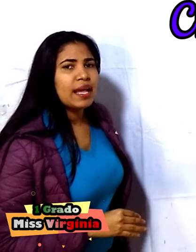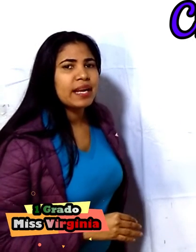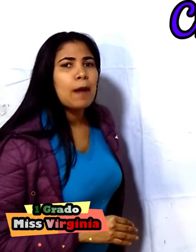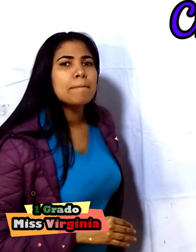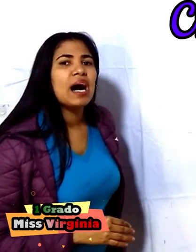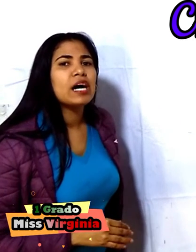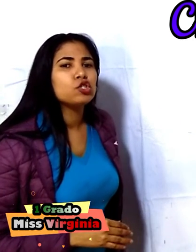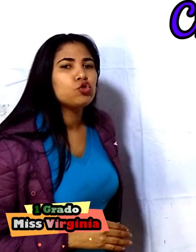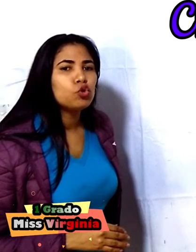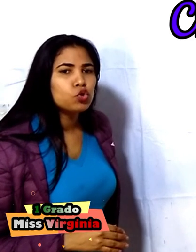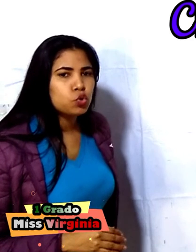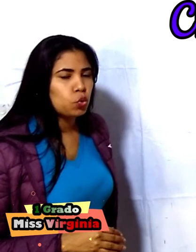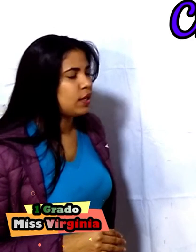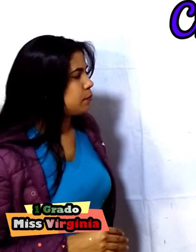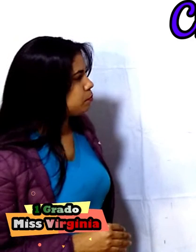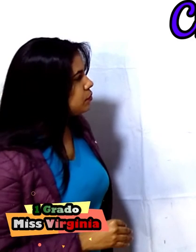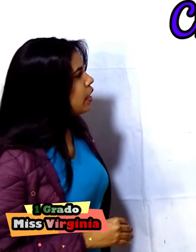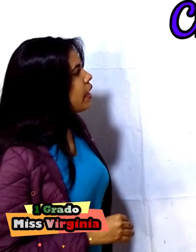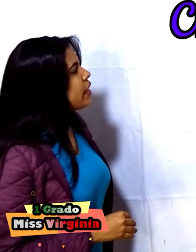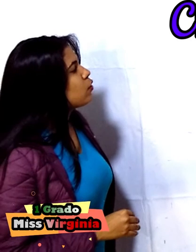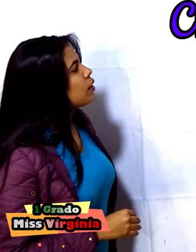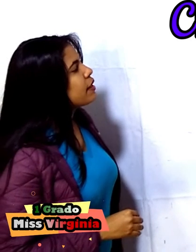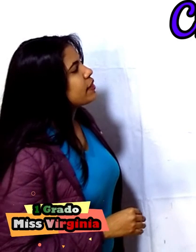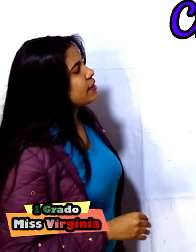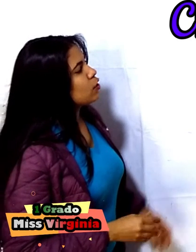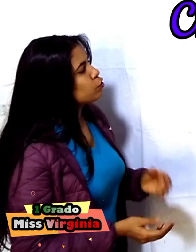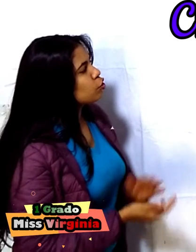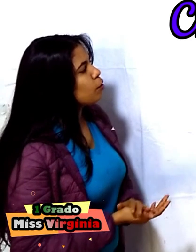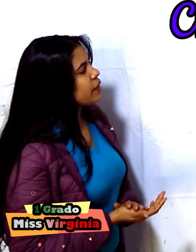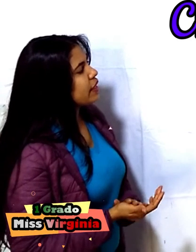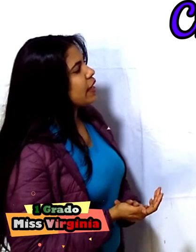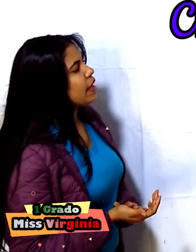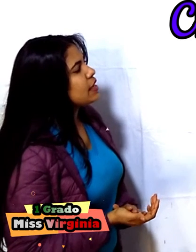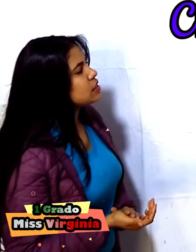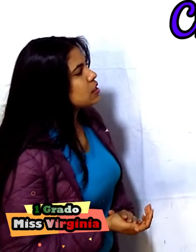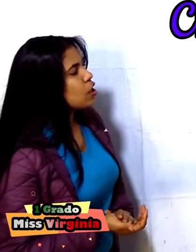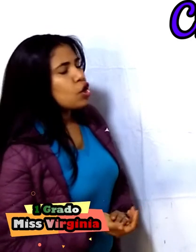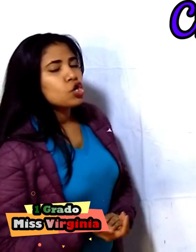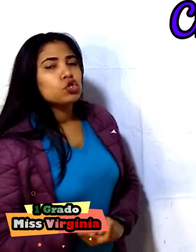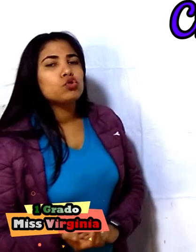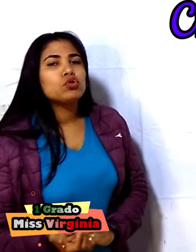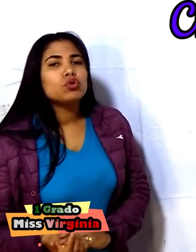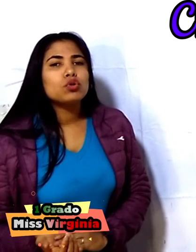primera letra mayúscula. Igualmente tengo otro nombre que es